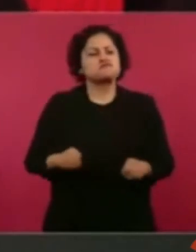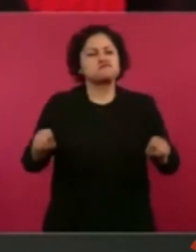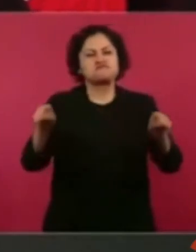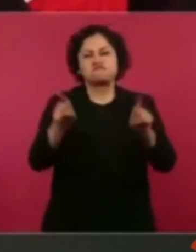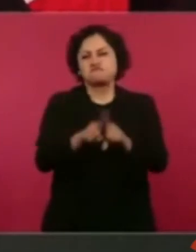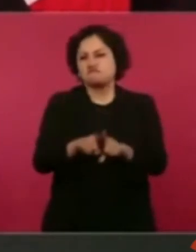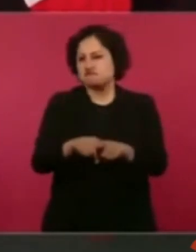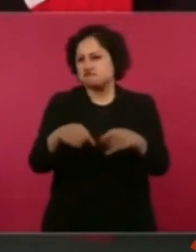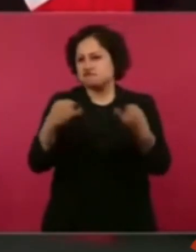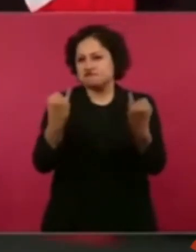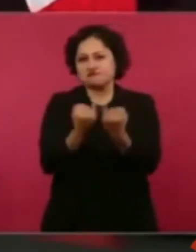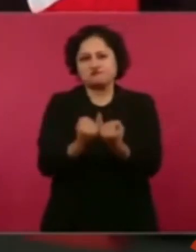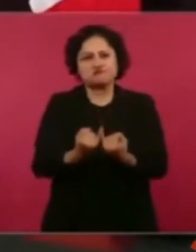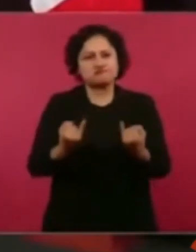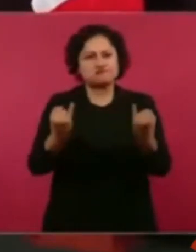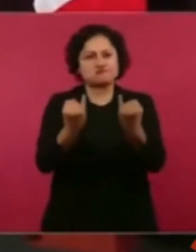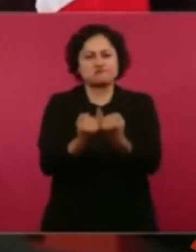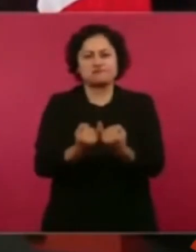Y no solo